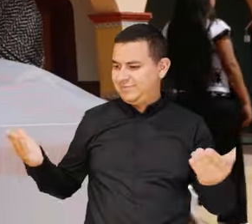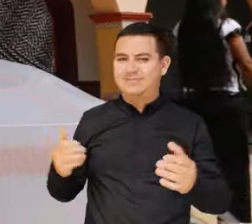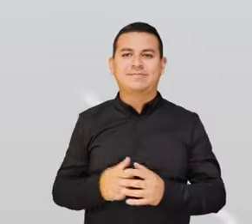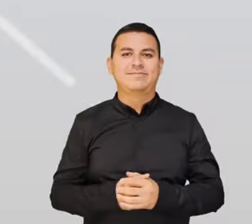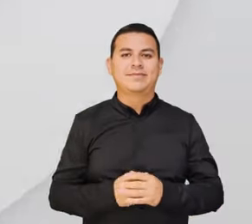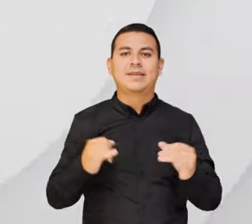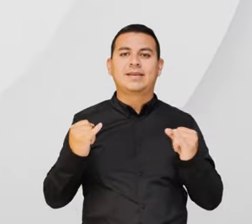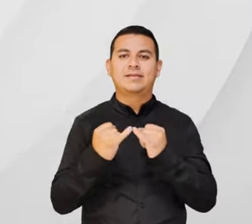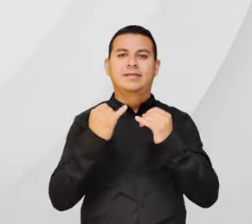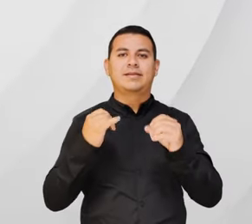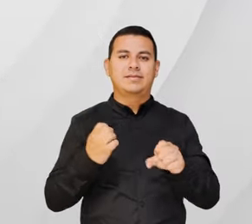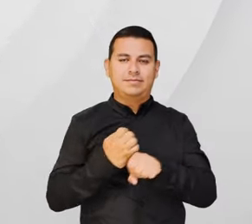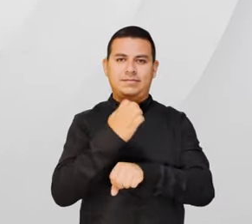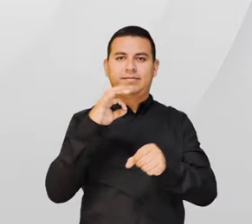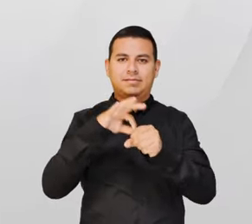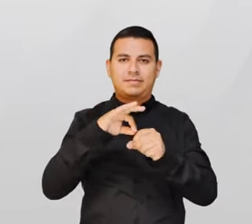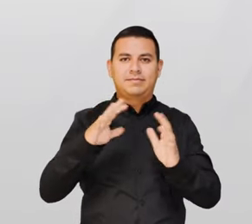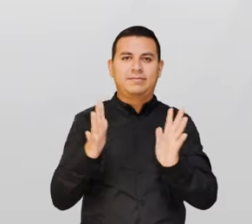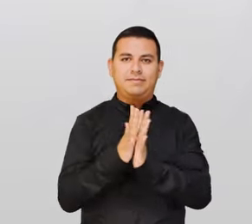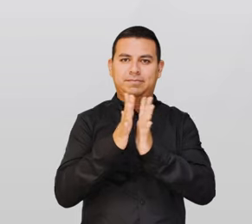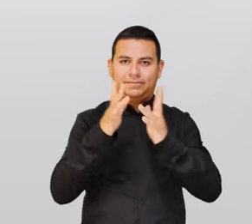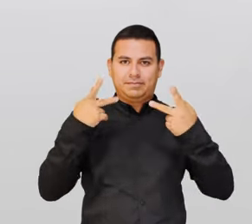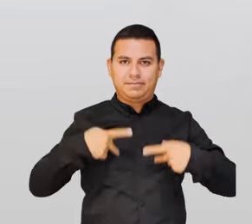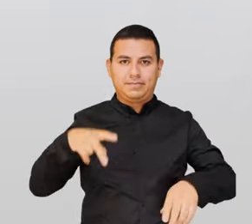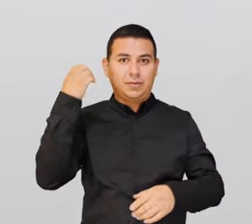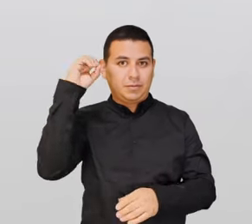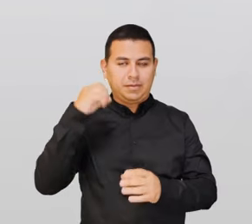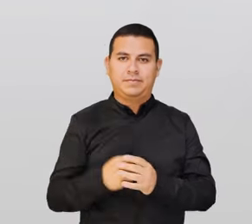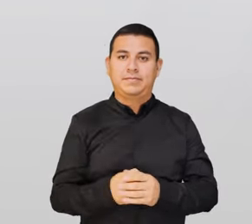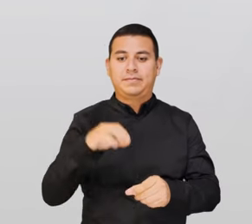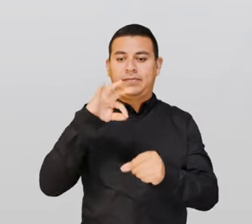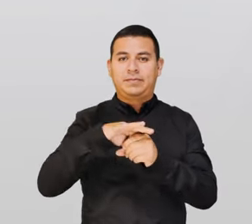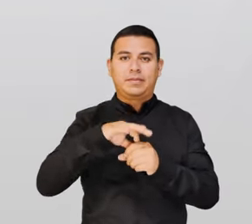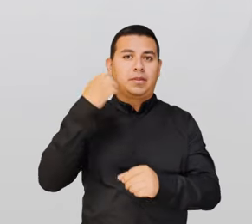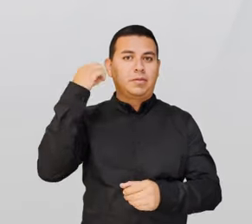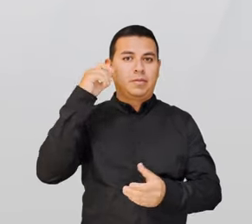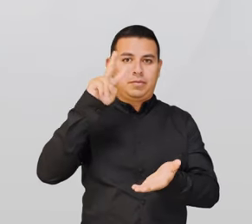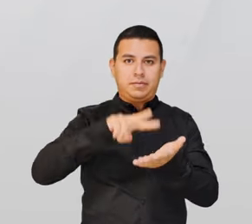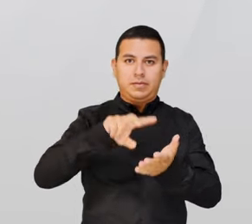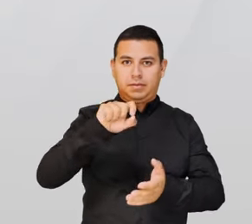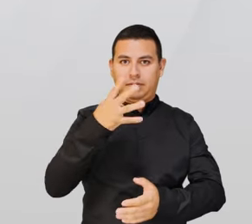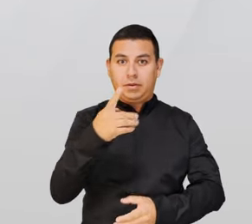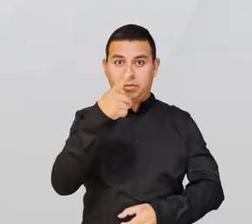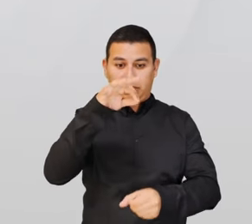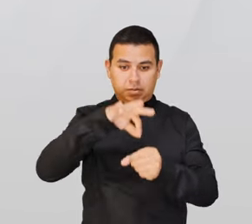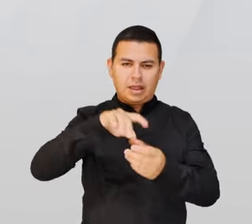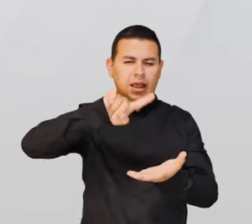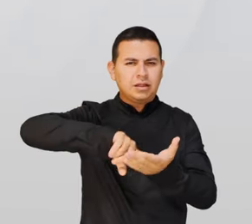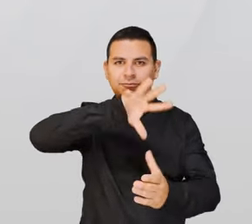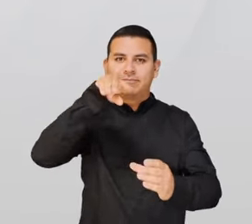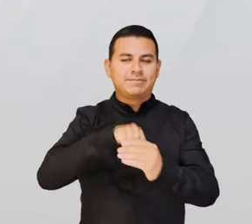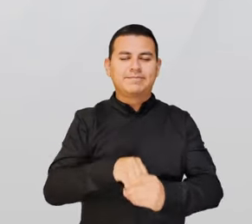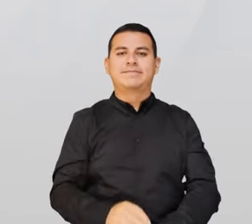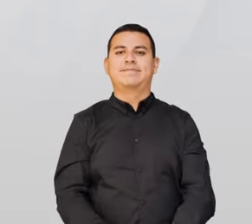todos. Instituto Estatal Electoral y de Participación Ciudadana de Oaxaca. Elecciones Oaxaca 2024. Tu voto lo puede todo.